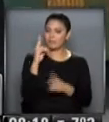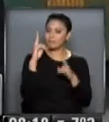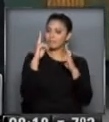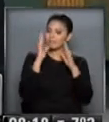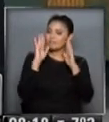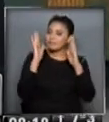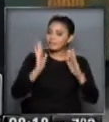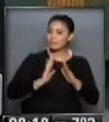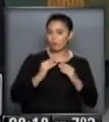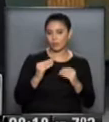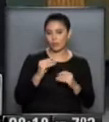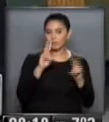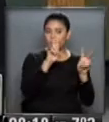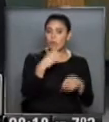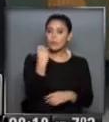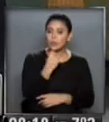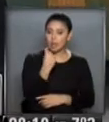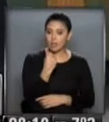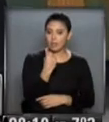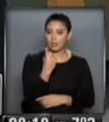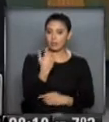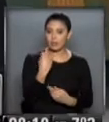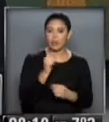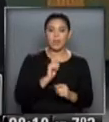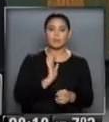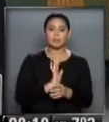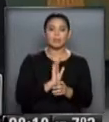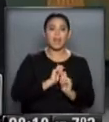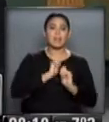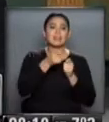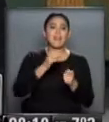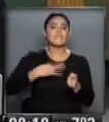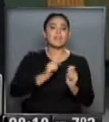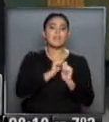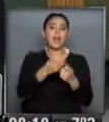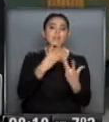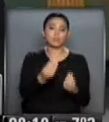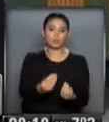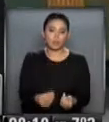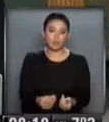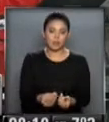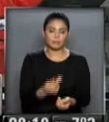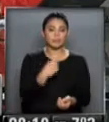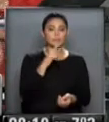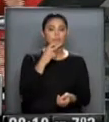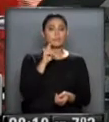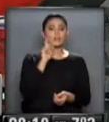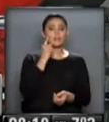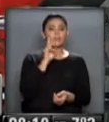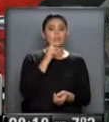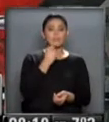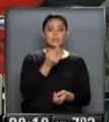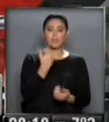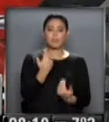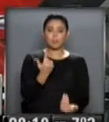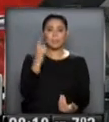verdaderamente esto es muy importante para poder dar vida a otras personas han caído calculo que todos deben pensar